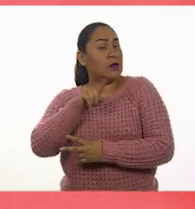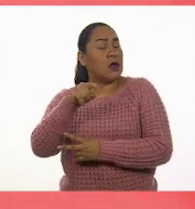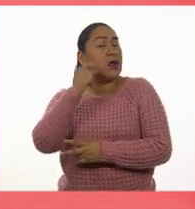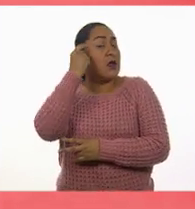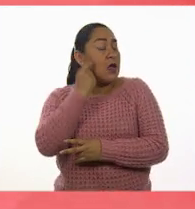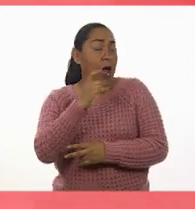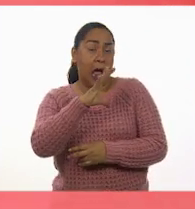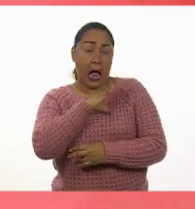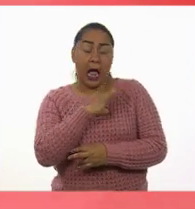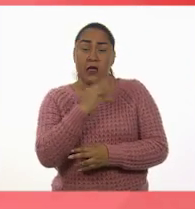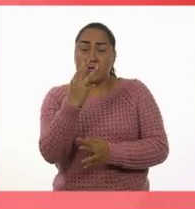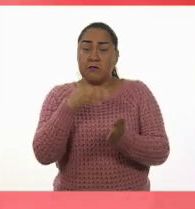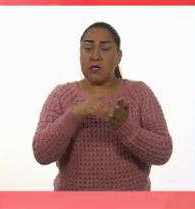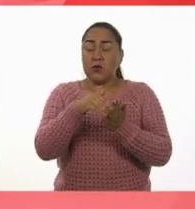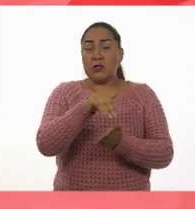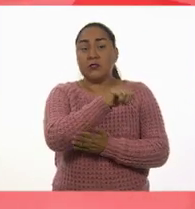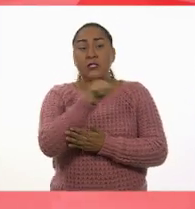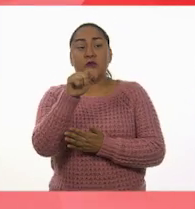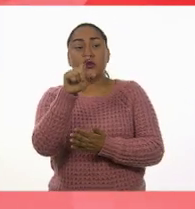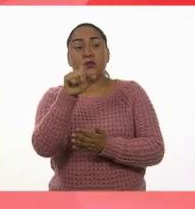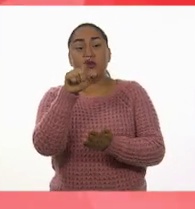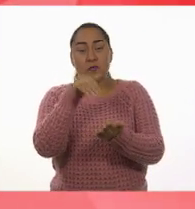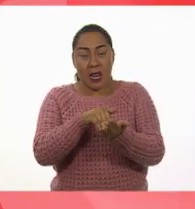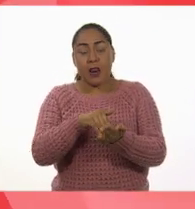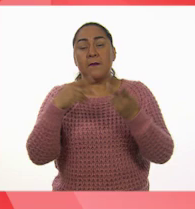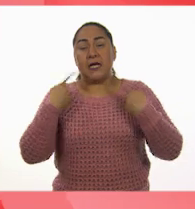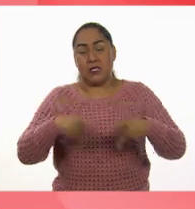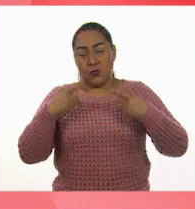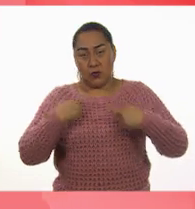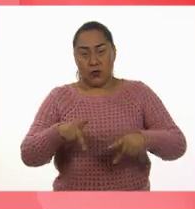con 3.600.000 habitantes.